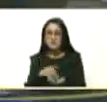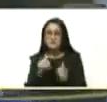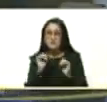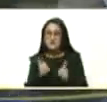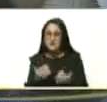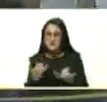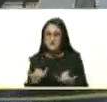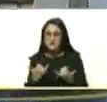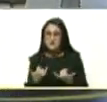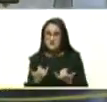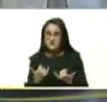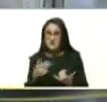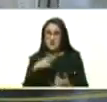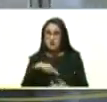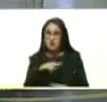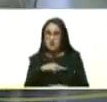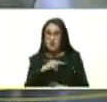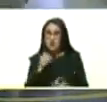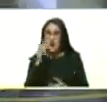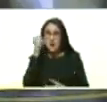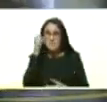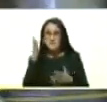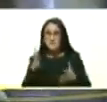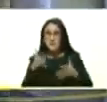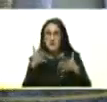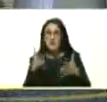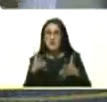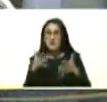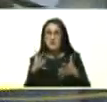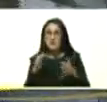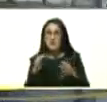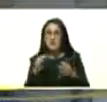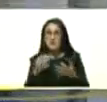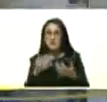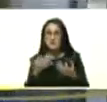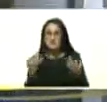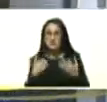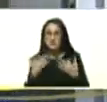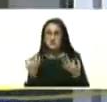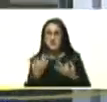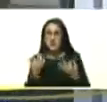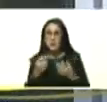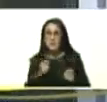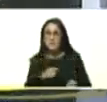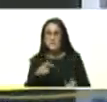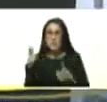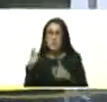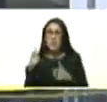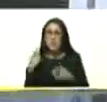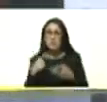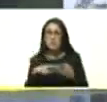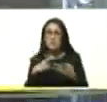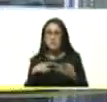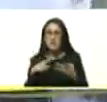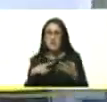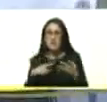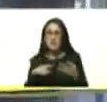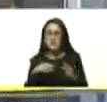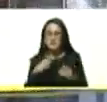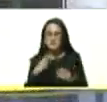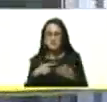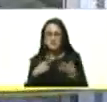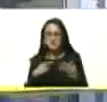tarde, presidente, nosotros vamos a tener la capacidad sustentable y estoy seguro vamos a exportar los distintos rubros.